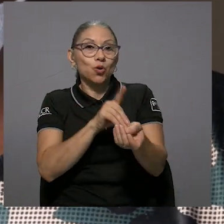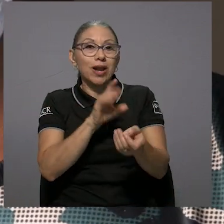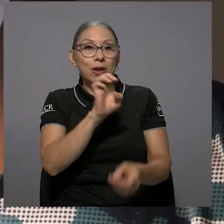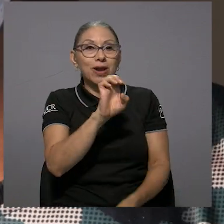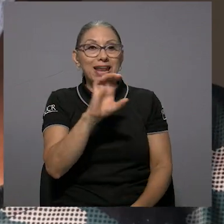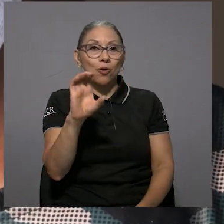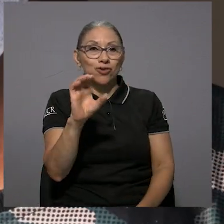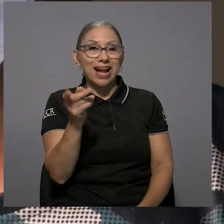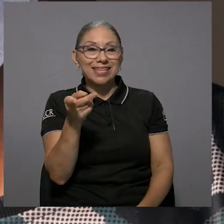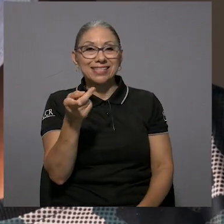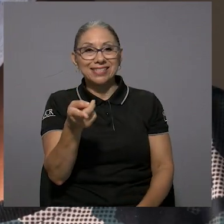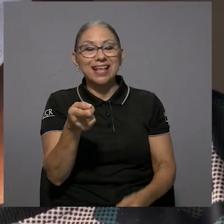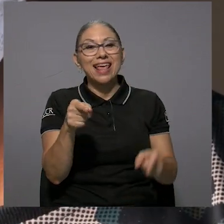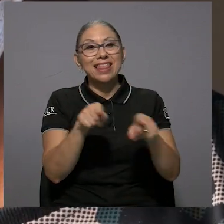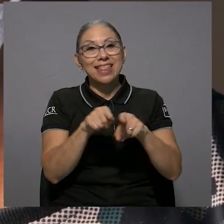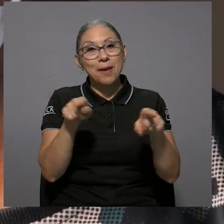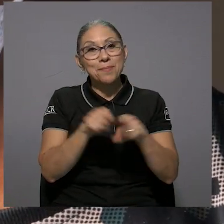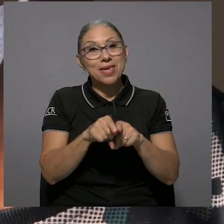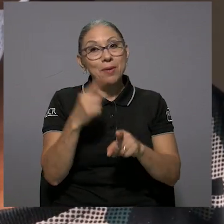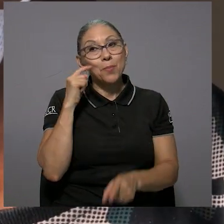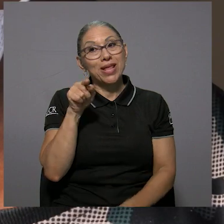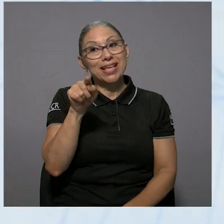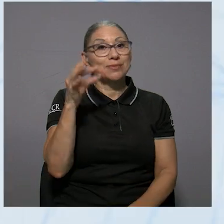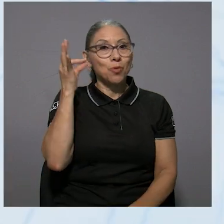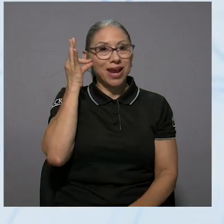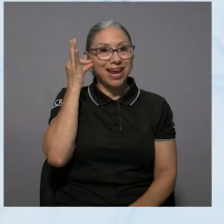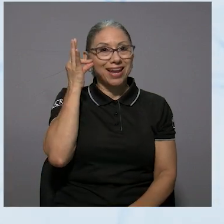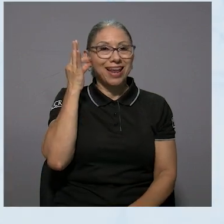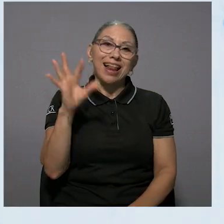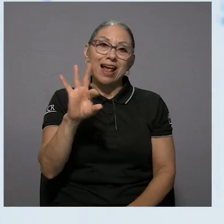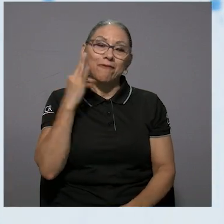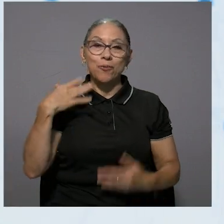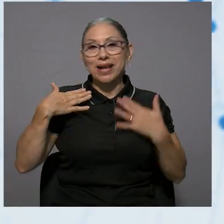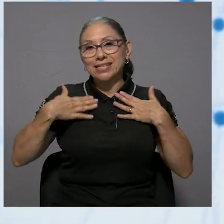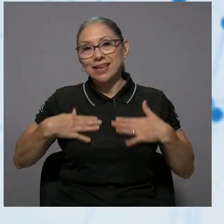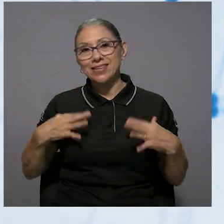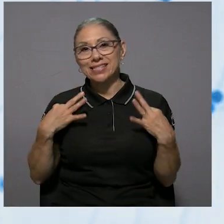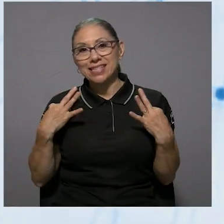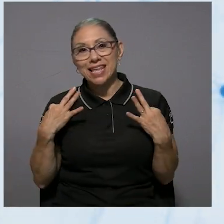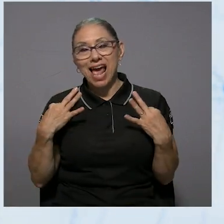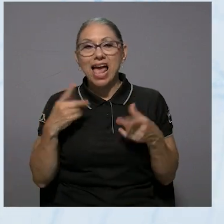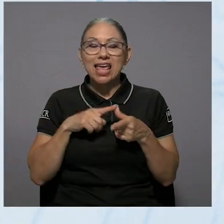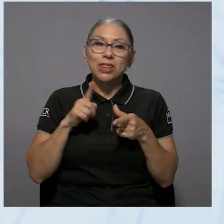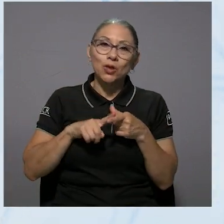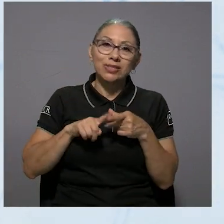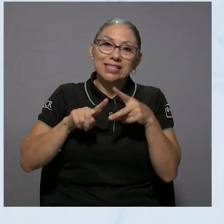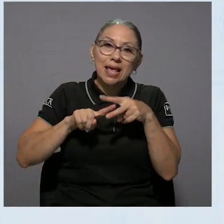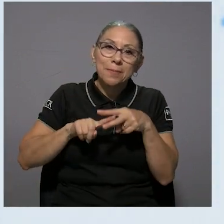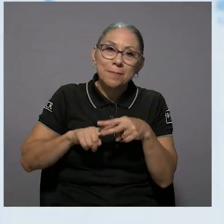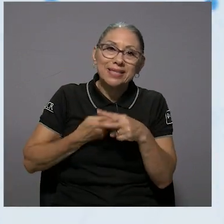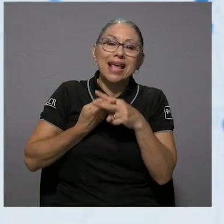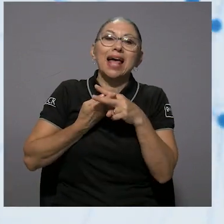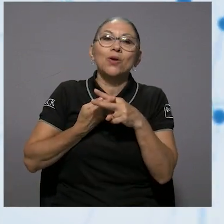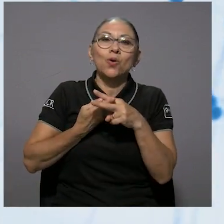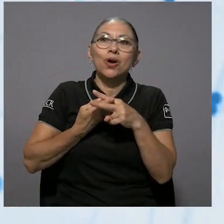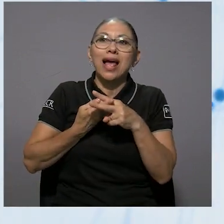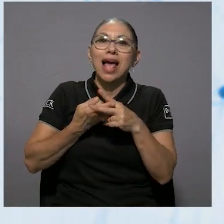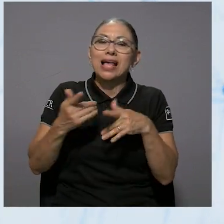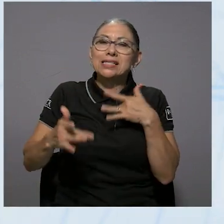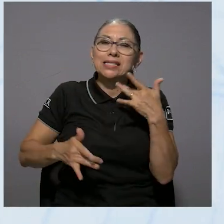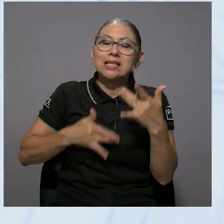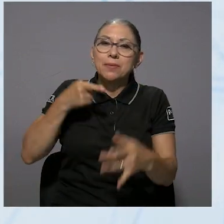Eugenia Corrales, por ejemplo, también por ser mujer, por cómo se vestía, empezaron a tener violencia de